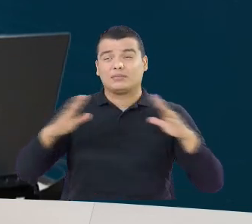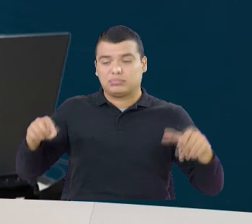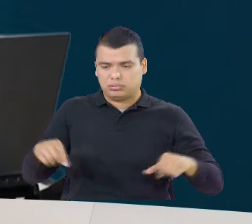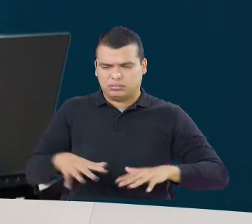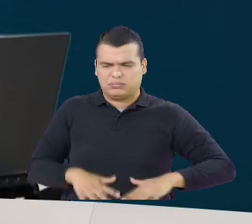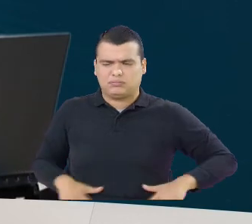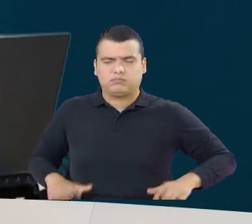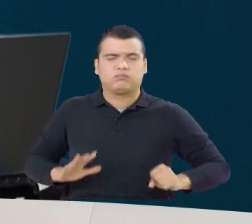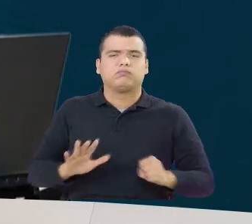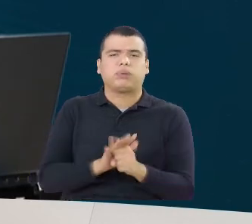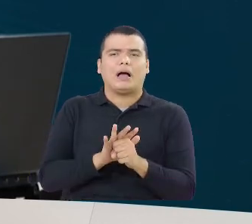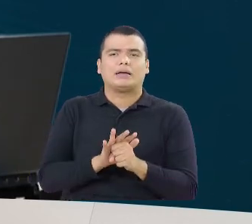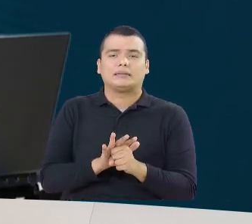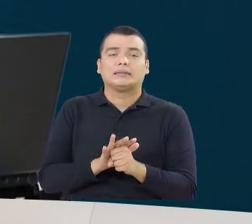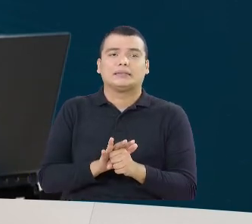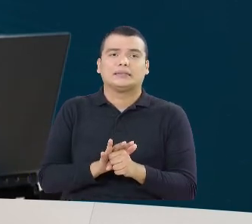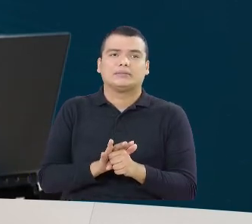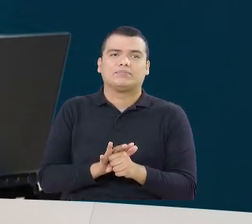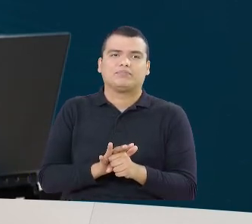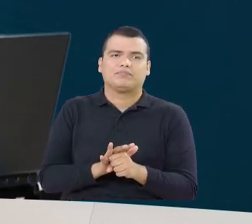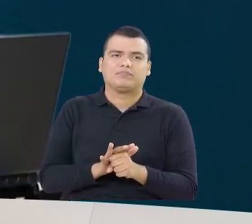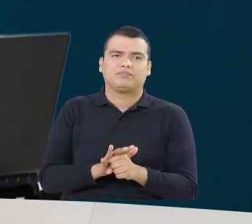espacio.